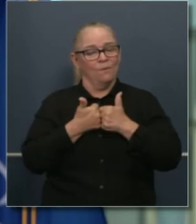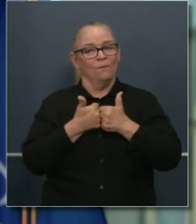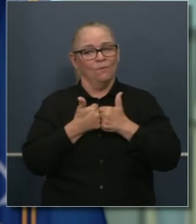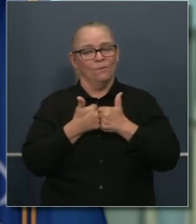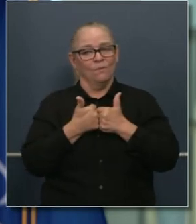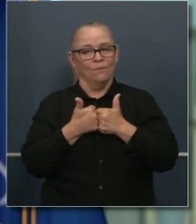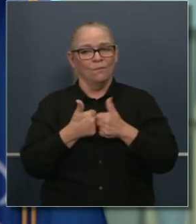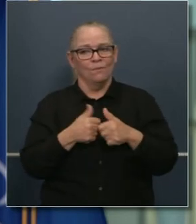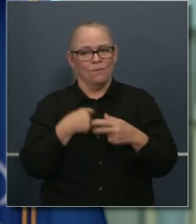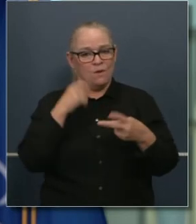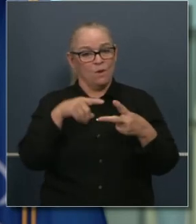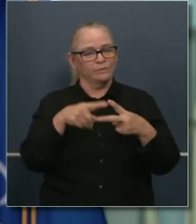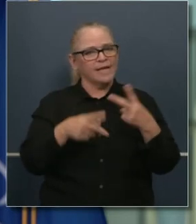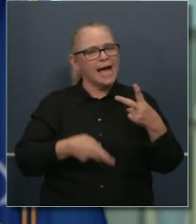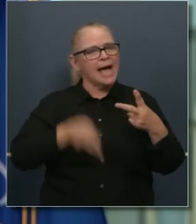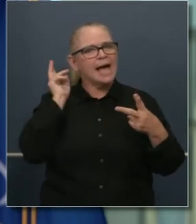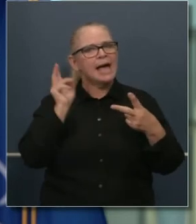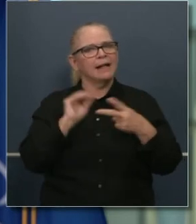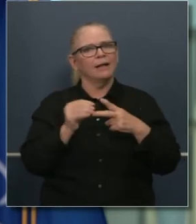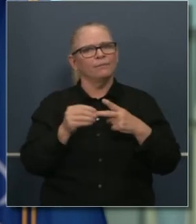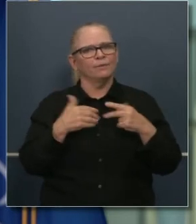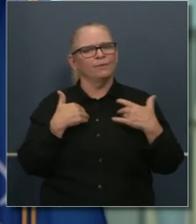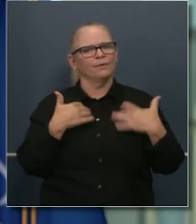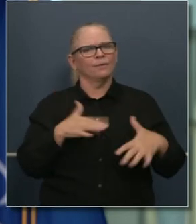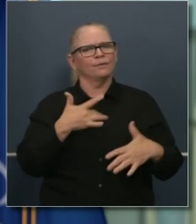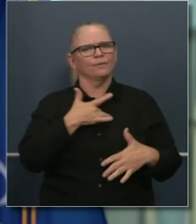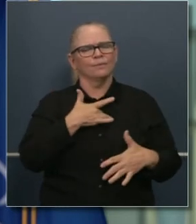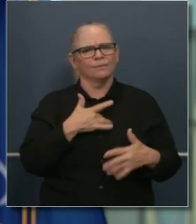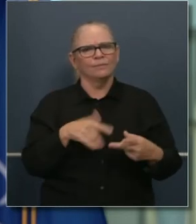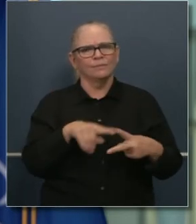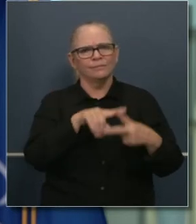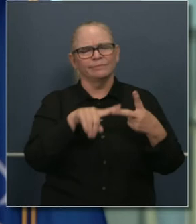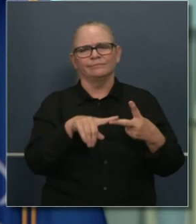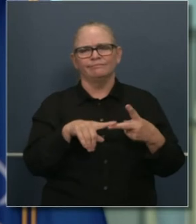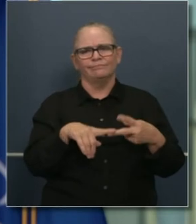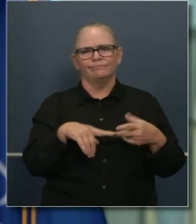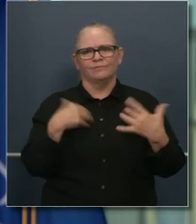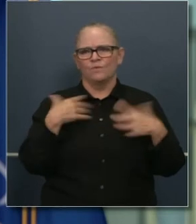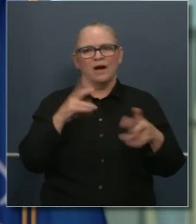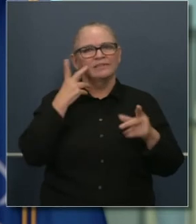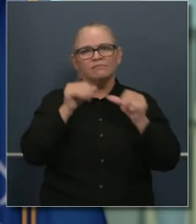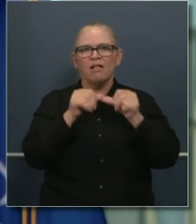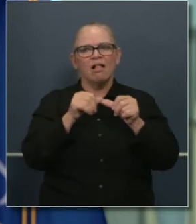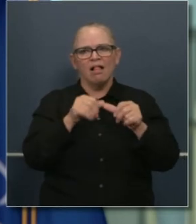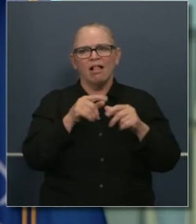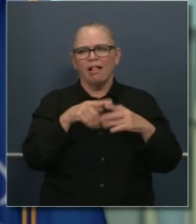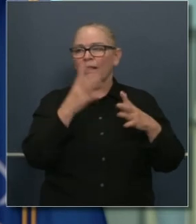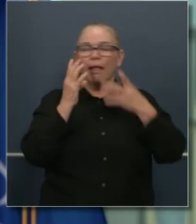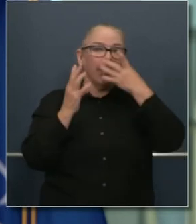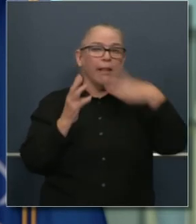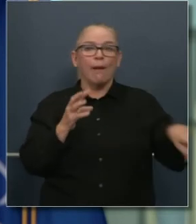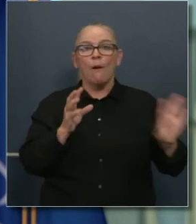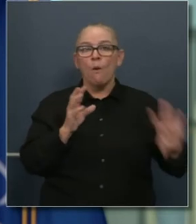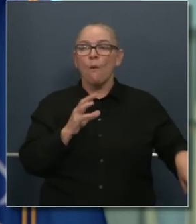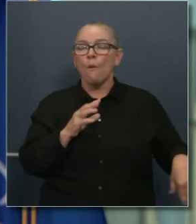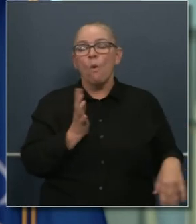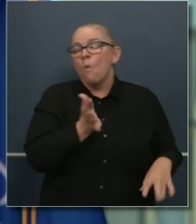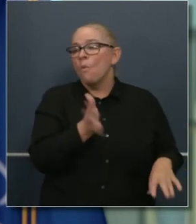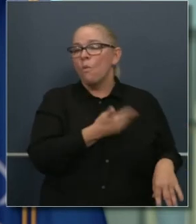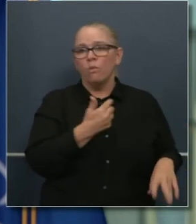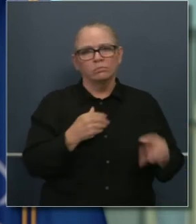comunidad latina y otras que hemos distinguido y que podemos identificar y no queremos que ninguna de éstas quede atrás queremos que el enfoque